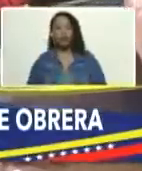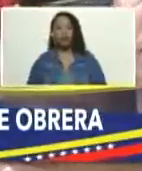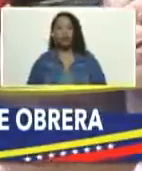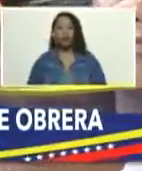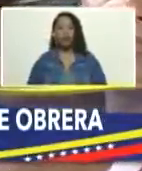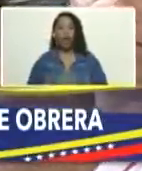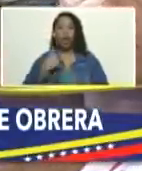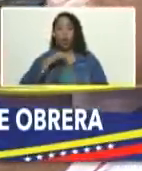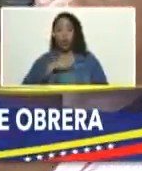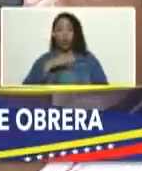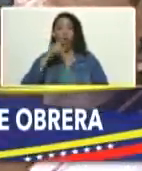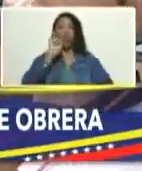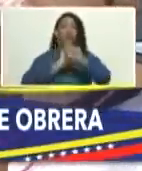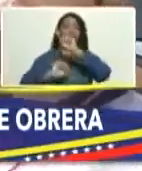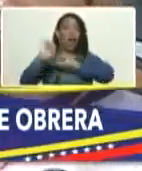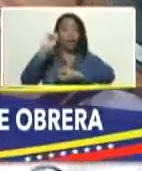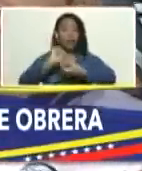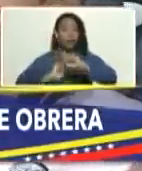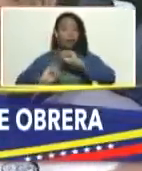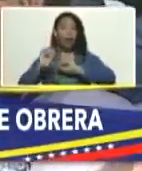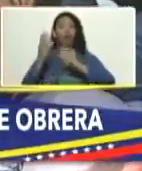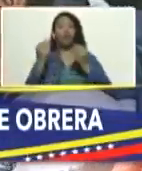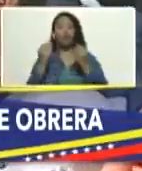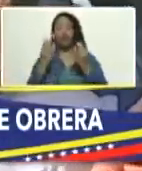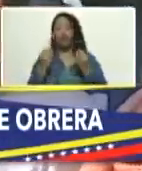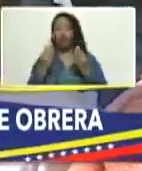Y lo hemos defendido.